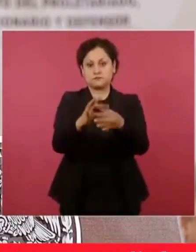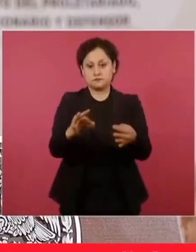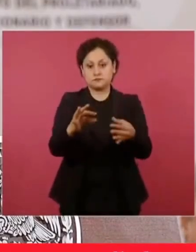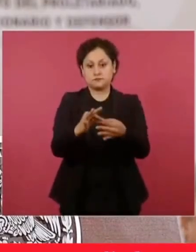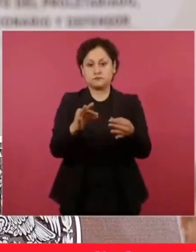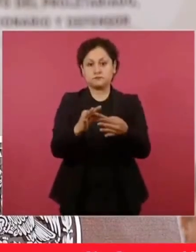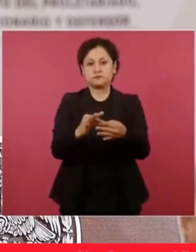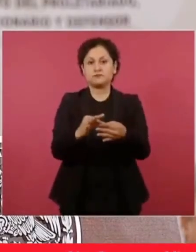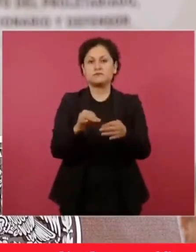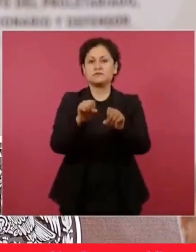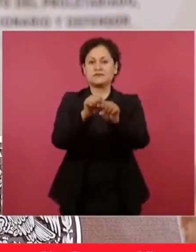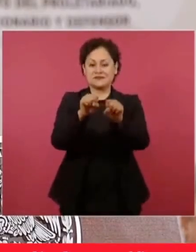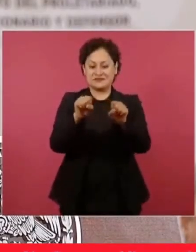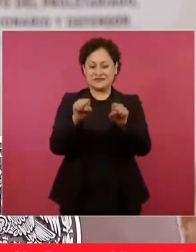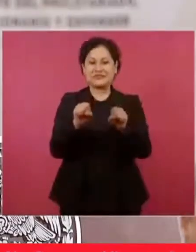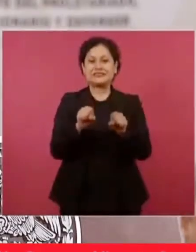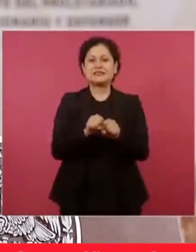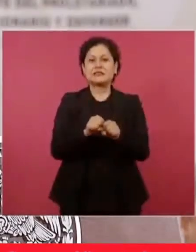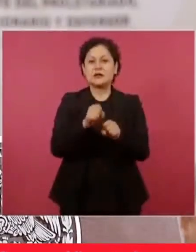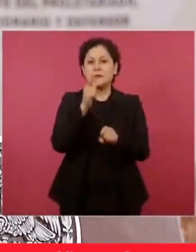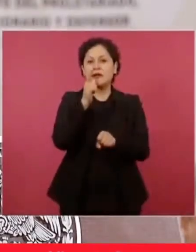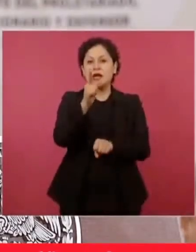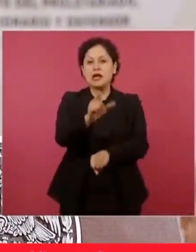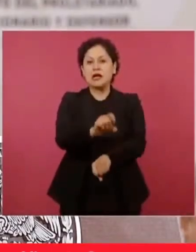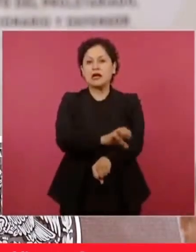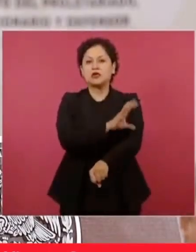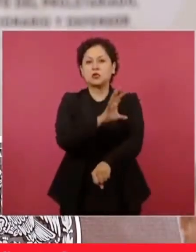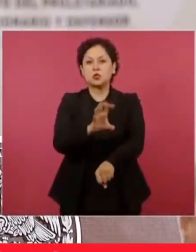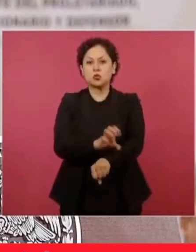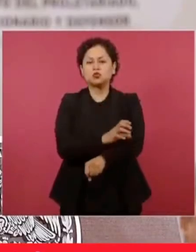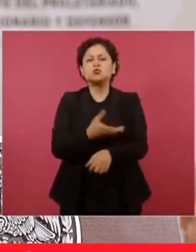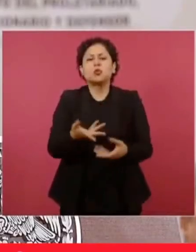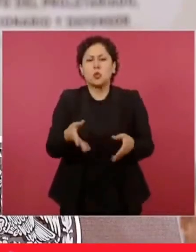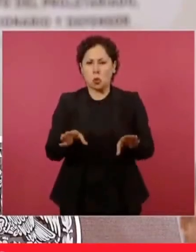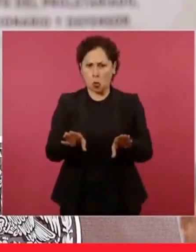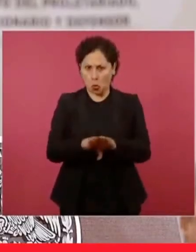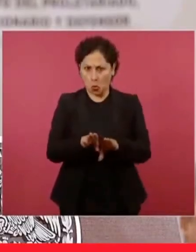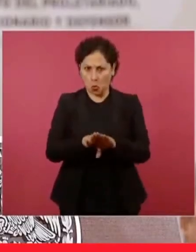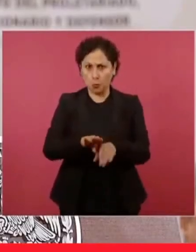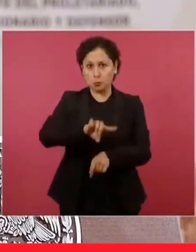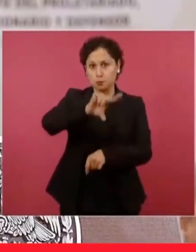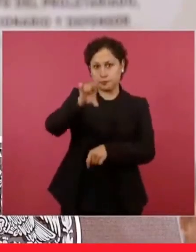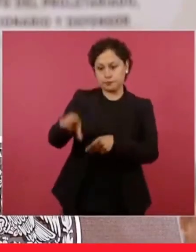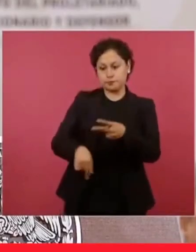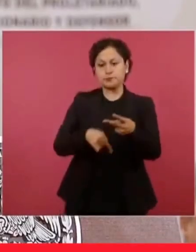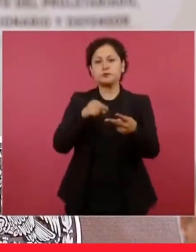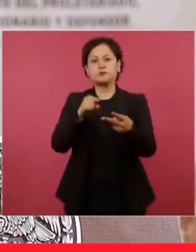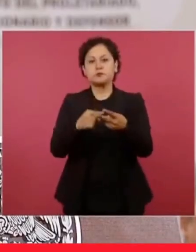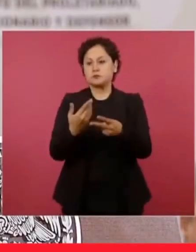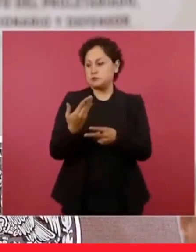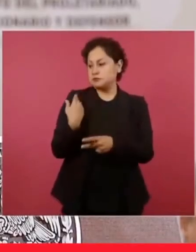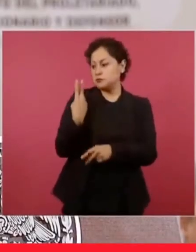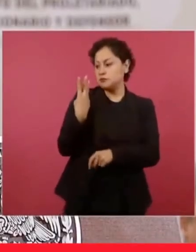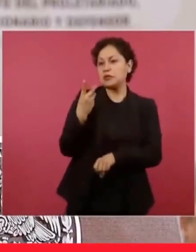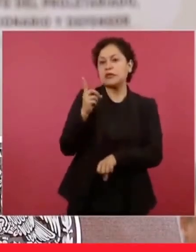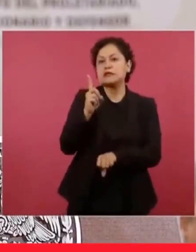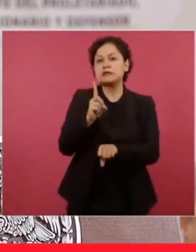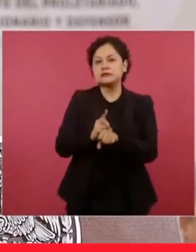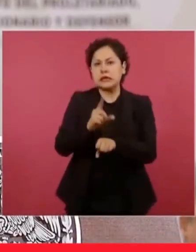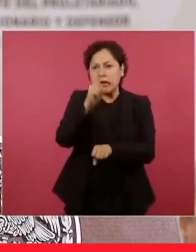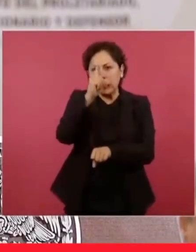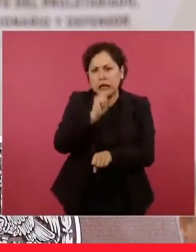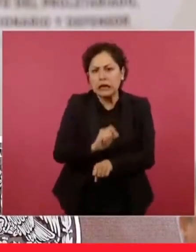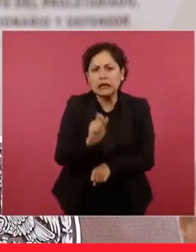eléctrico, qué ocurrió 3 días, para demostrar que nunca ha estado en riesgo el